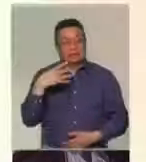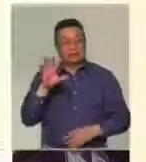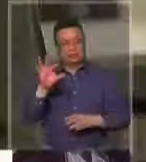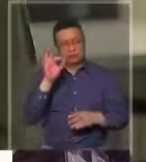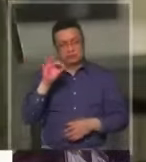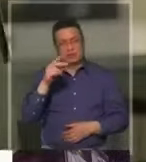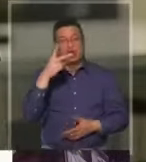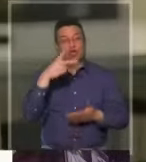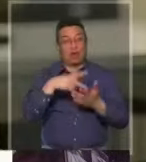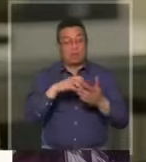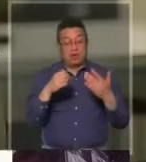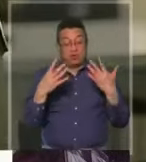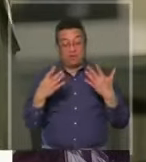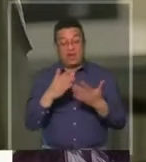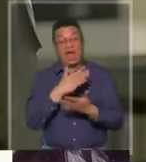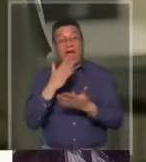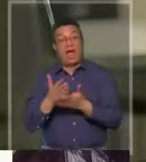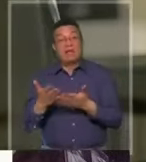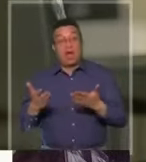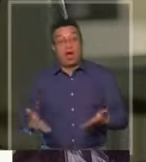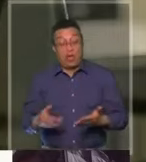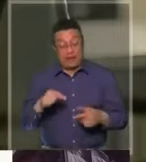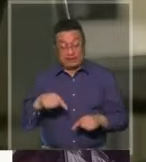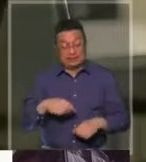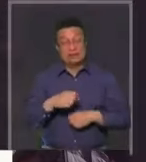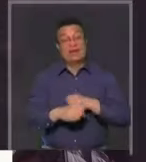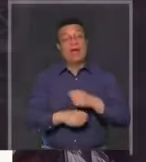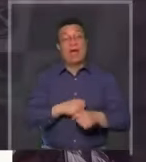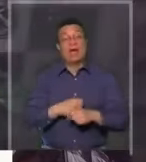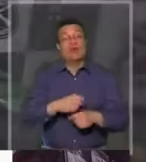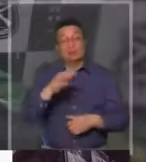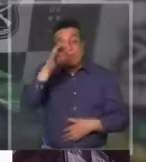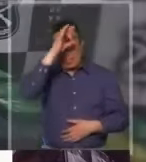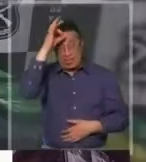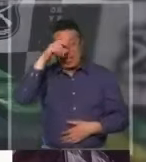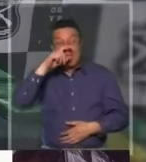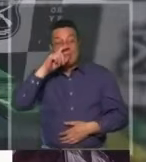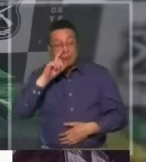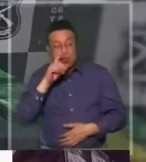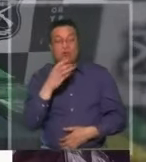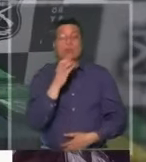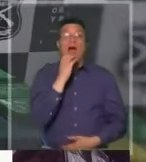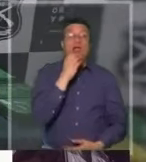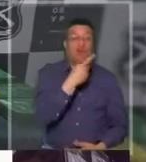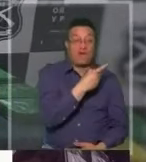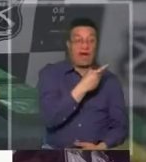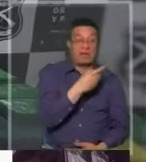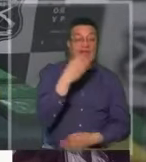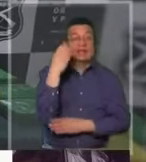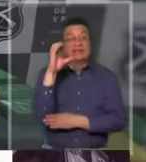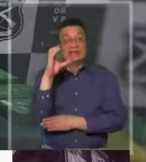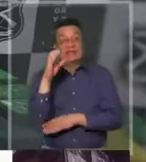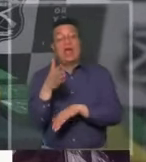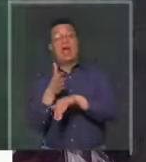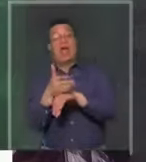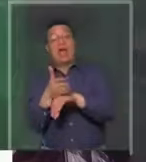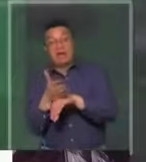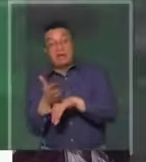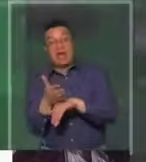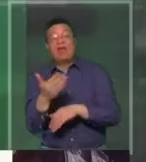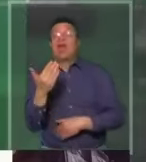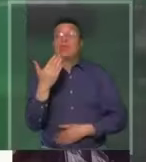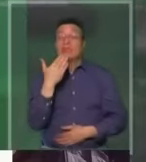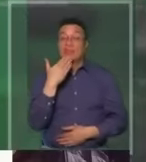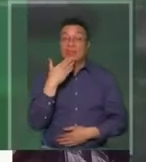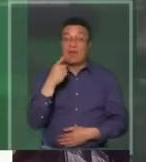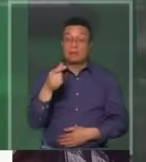2009 hasta la fecha inclusive este año en la ciudad de temuco e antofagasta Serena arica como también en la